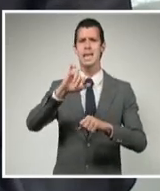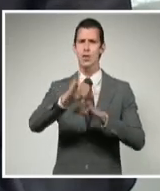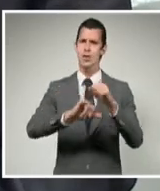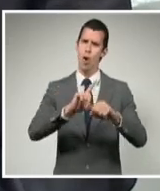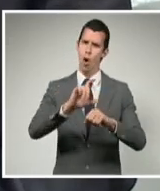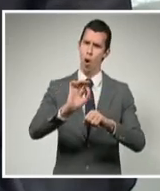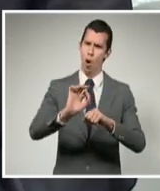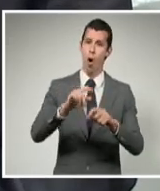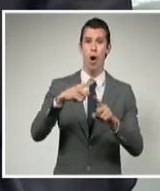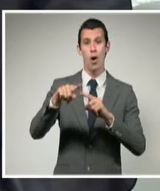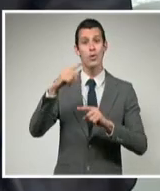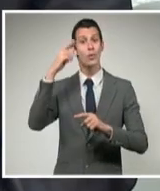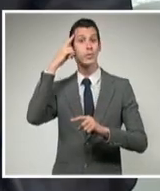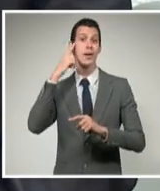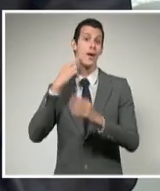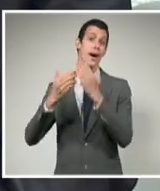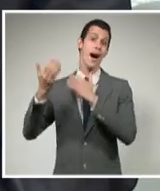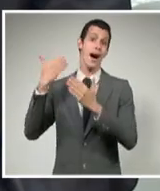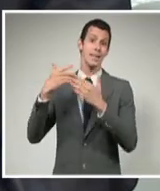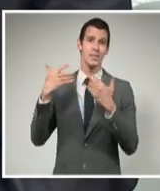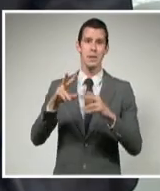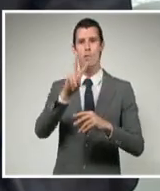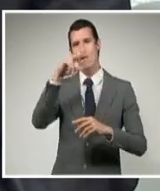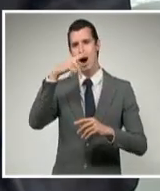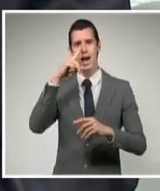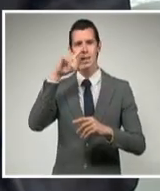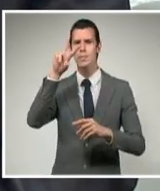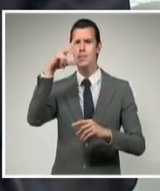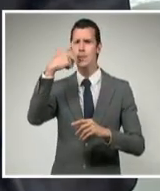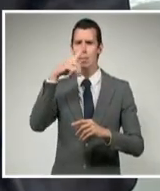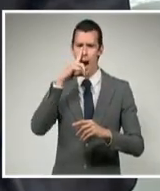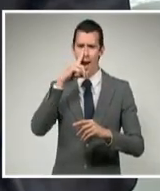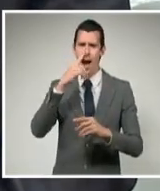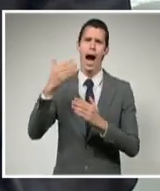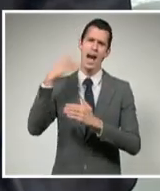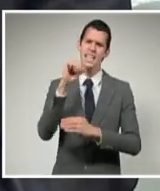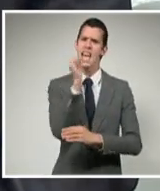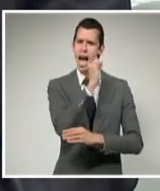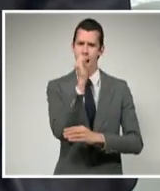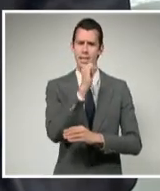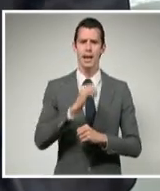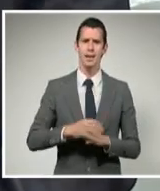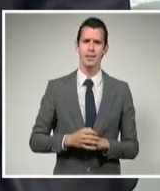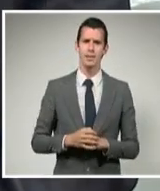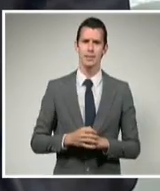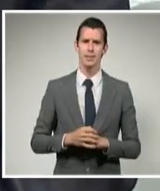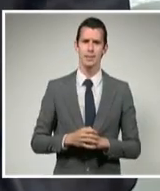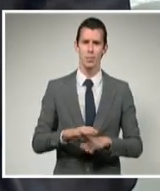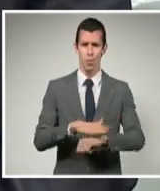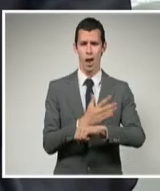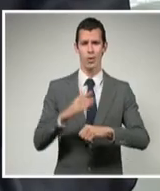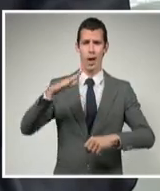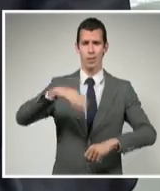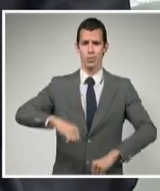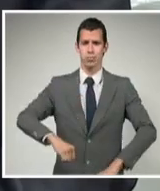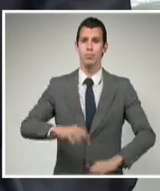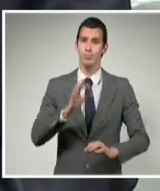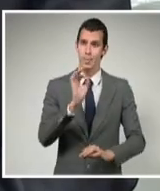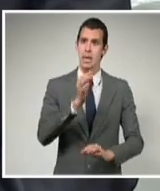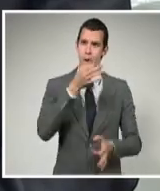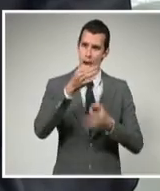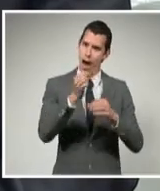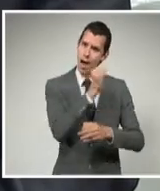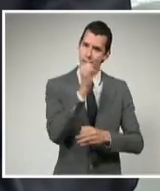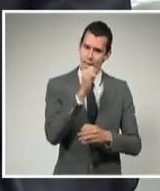Bam. Todos estarán haciendo la interpretación, una versión sobre un tema antológico cubano muy conocido en la voz